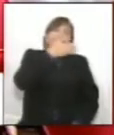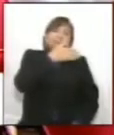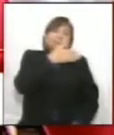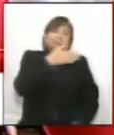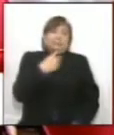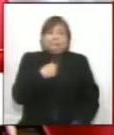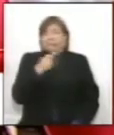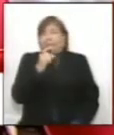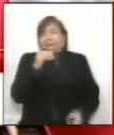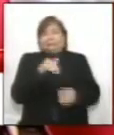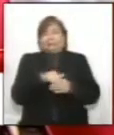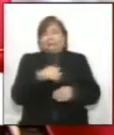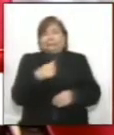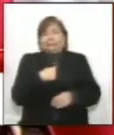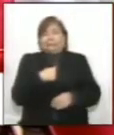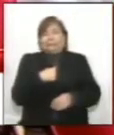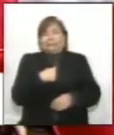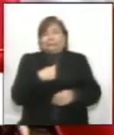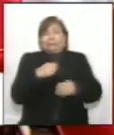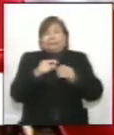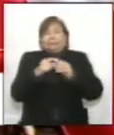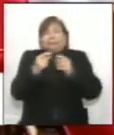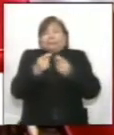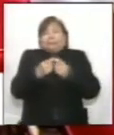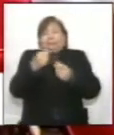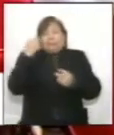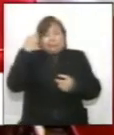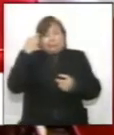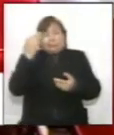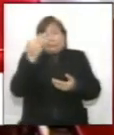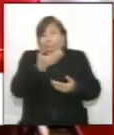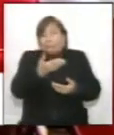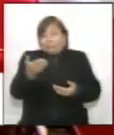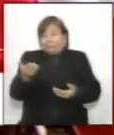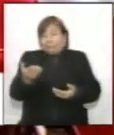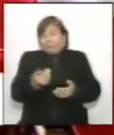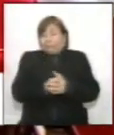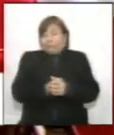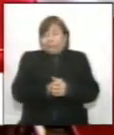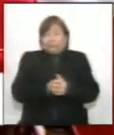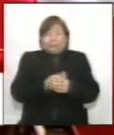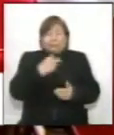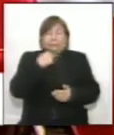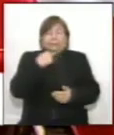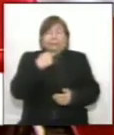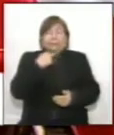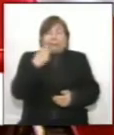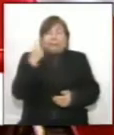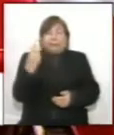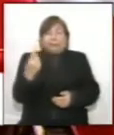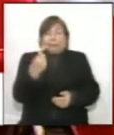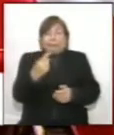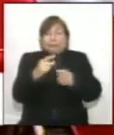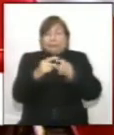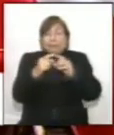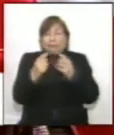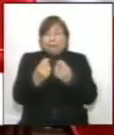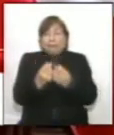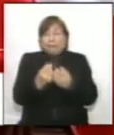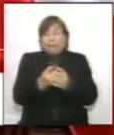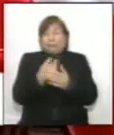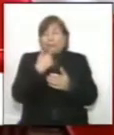yo no los hago, si no los hacen los grupos políticos, los portavoces de cada uno de sus parlamentarios. Y